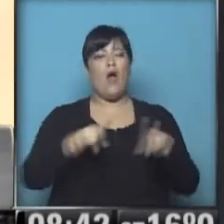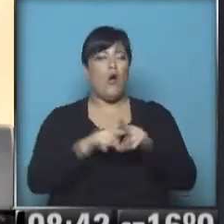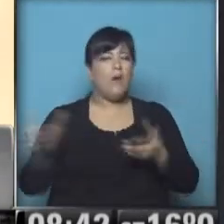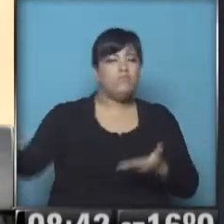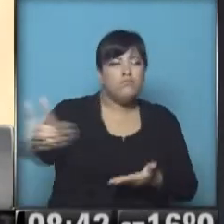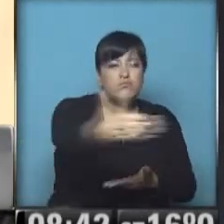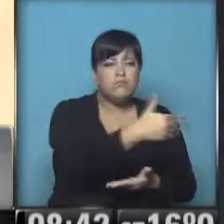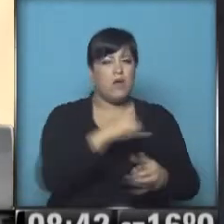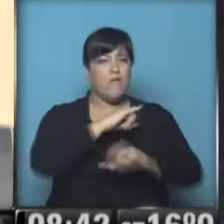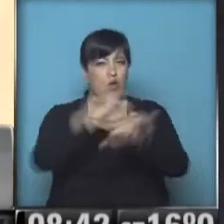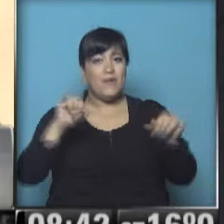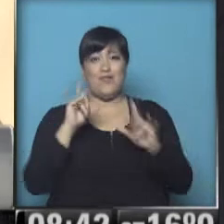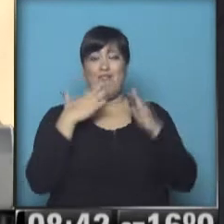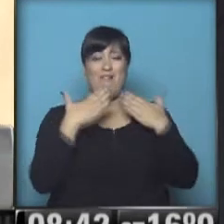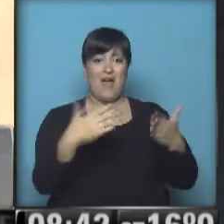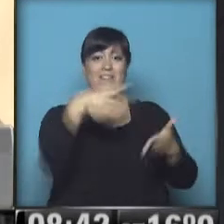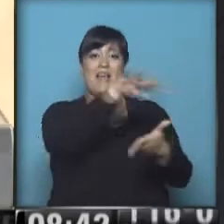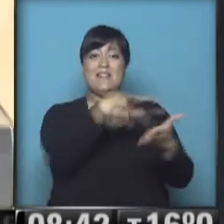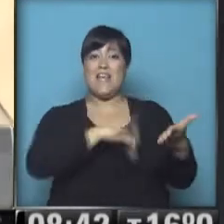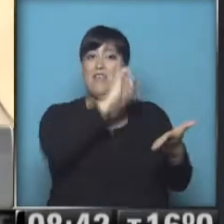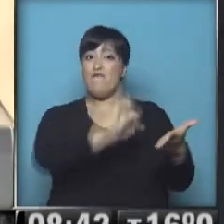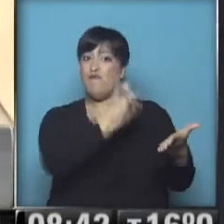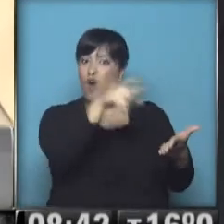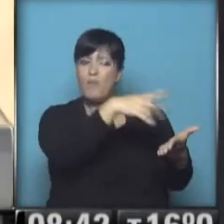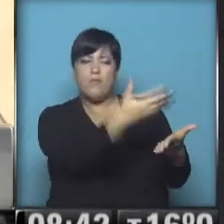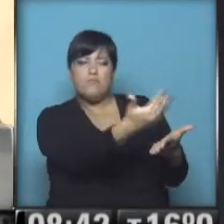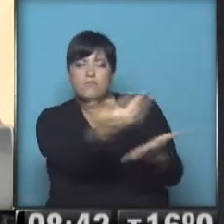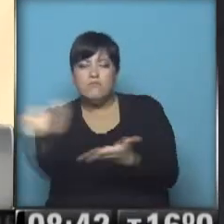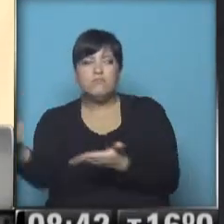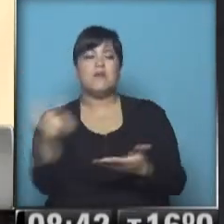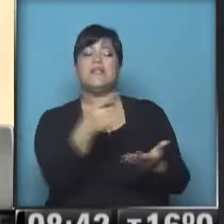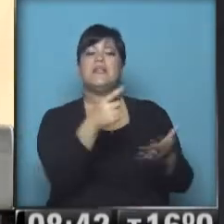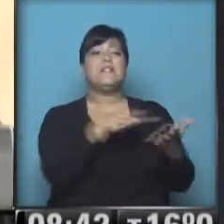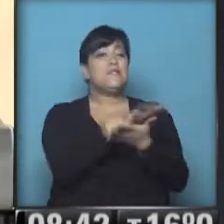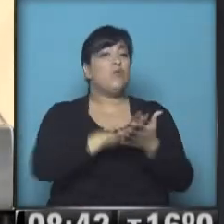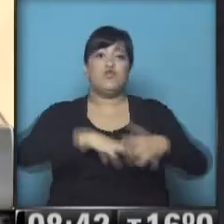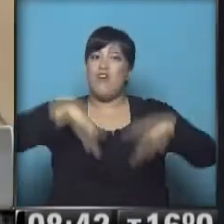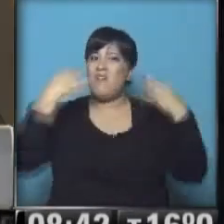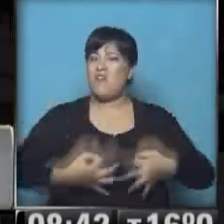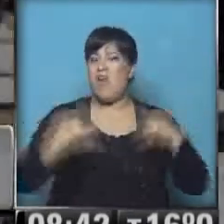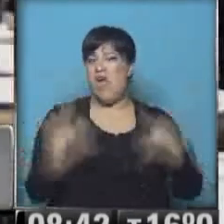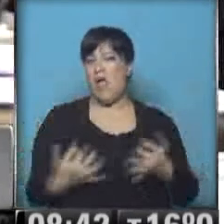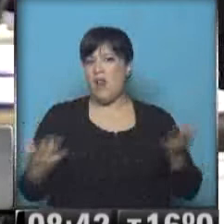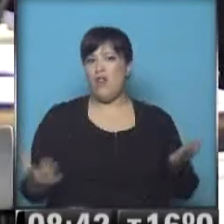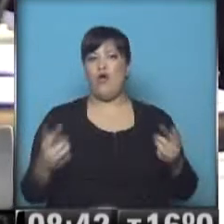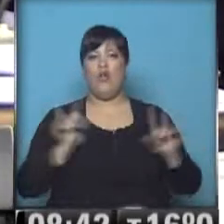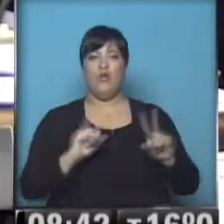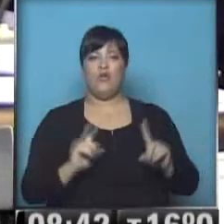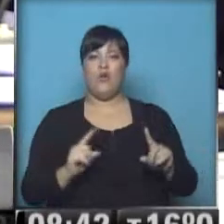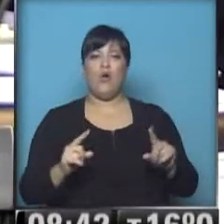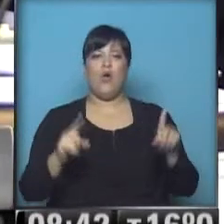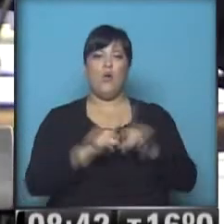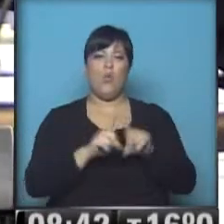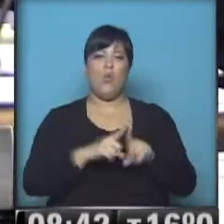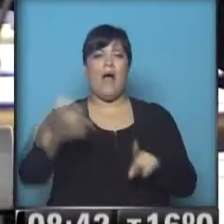a través de estos informes de cumplimiento tiene que ser la situación que es, no la situación que